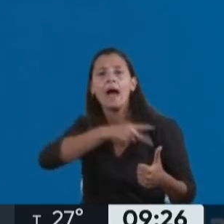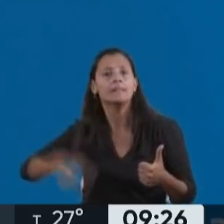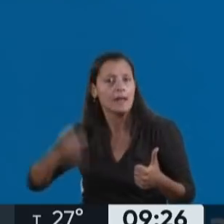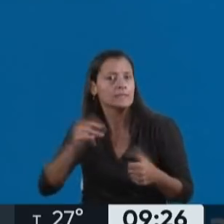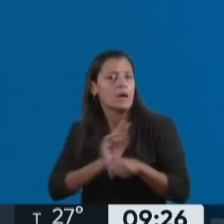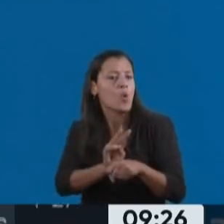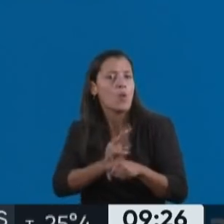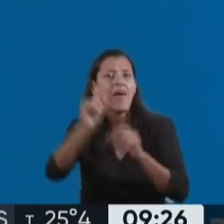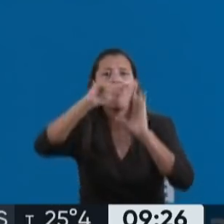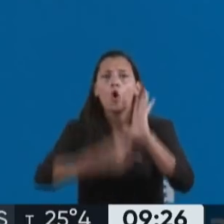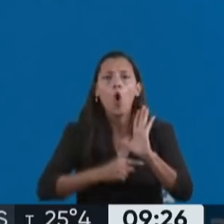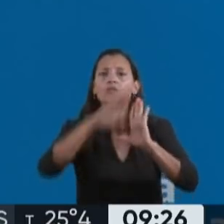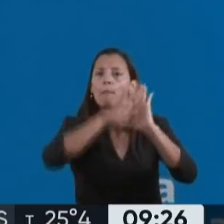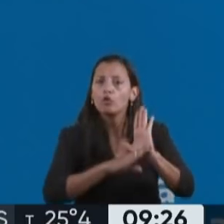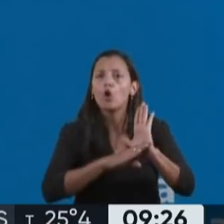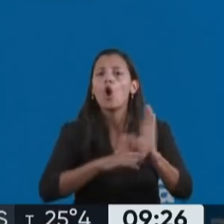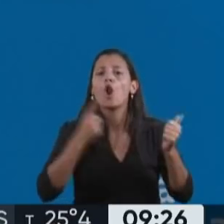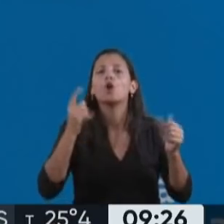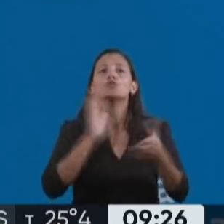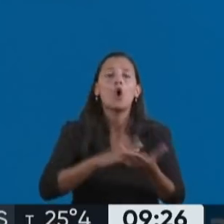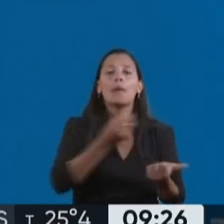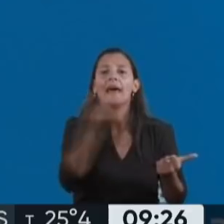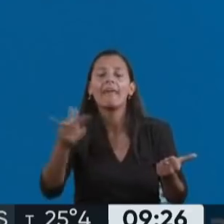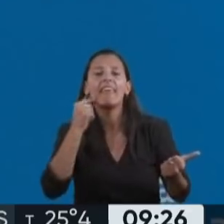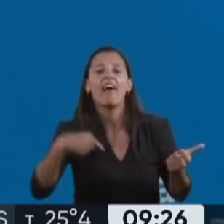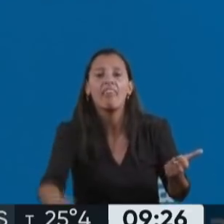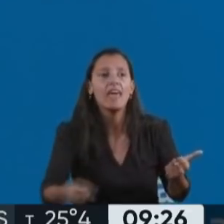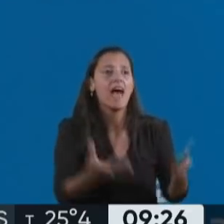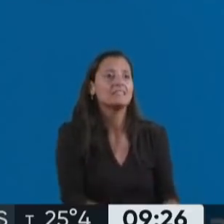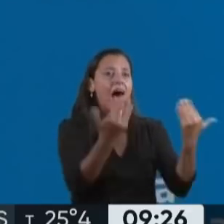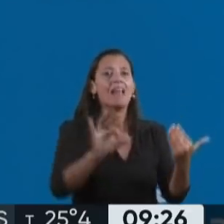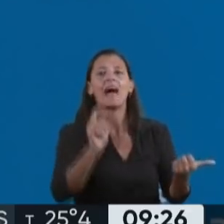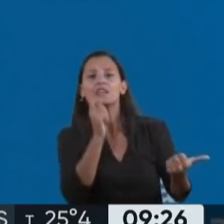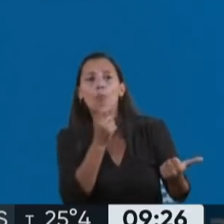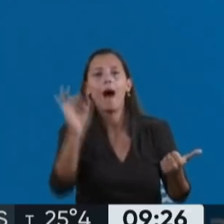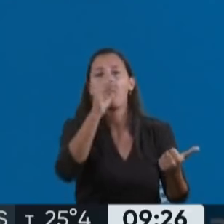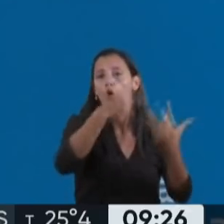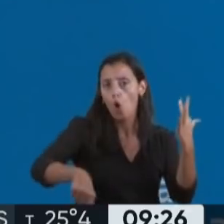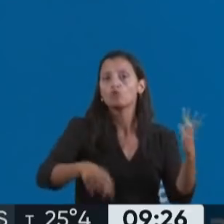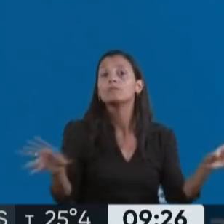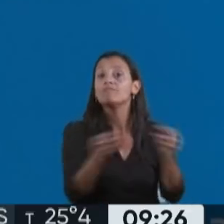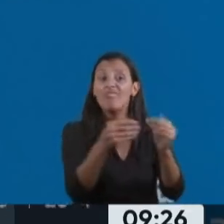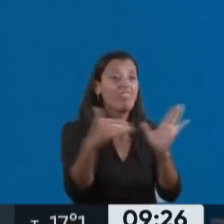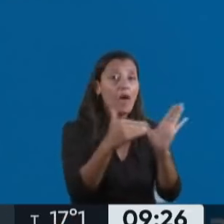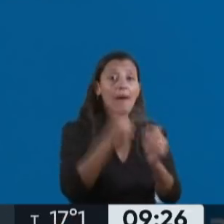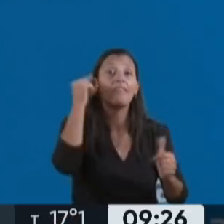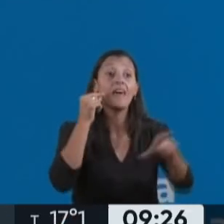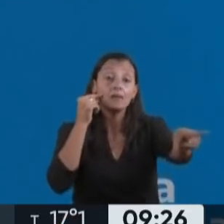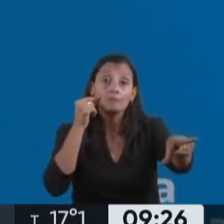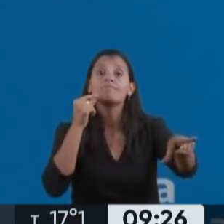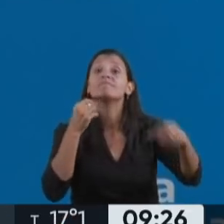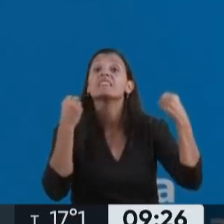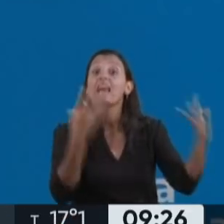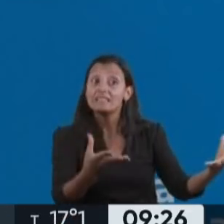respecto a la cantidad de días de alta, de negativos, de PCR y todos que hay que tener en cuenta. Entonces, el gobernador Kicillof está en duda